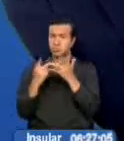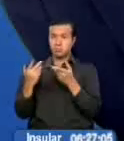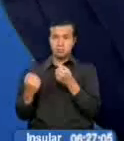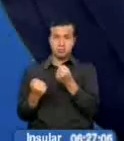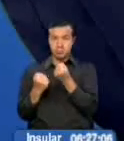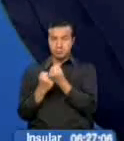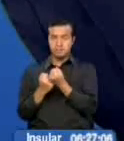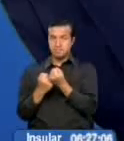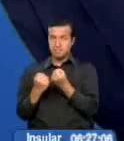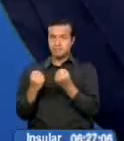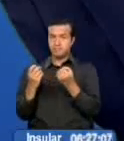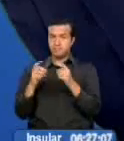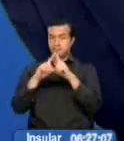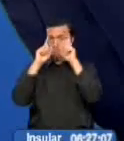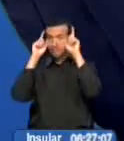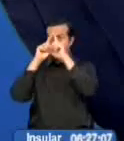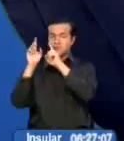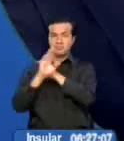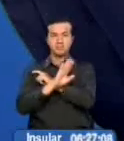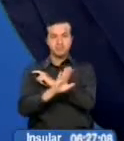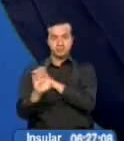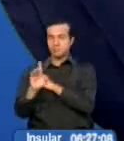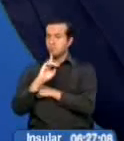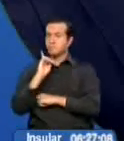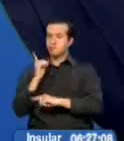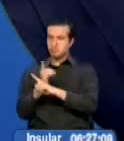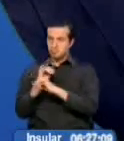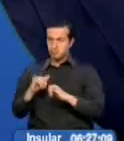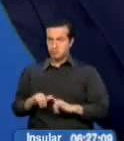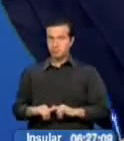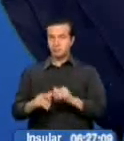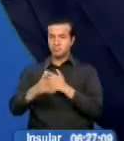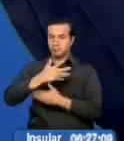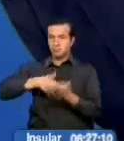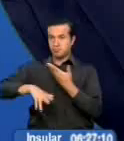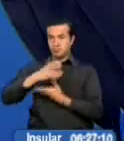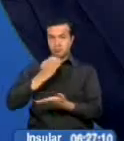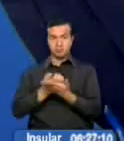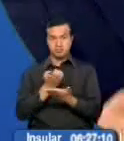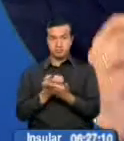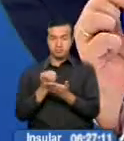que va a incentivar a la empresa, a las empresas para aquello, y esto va a dinamizar la economía.